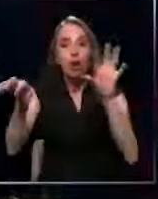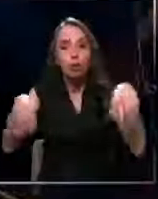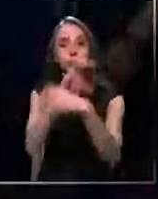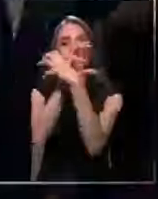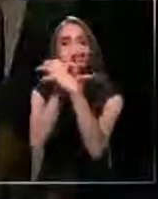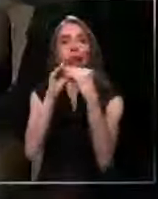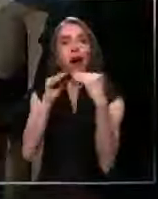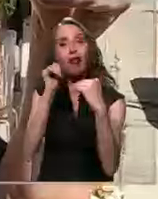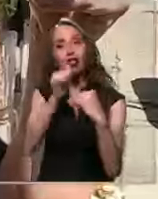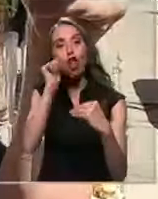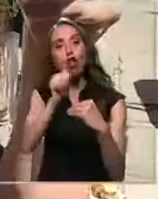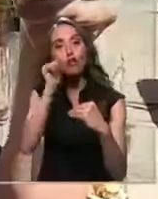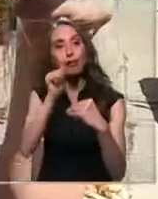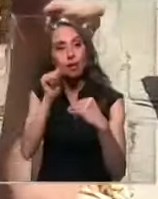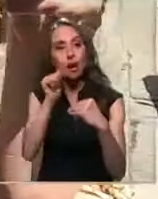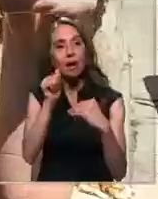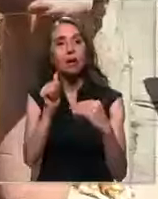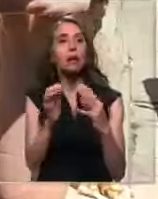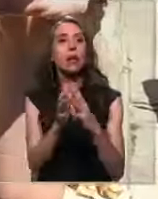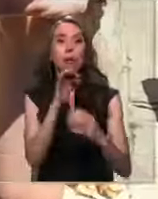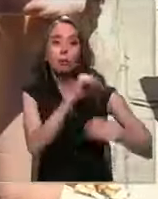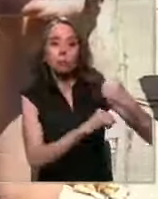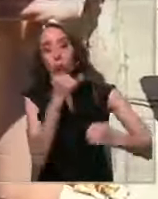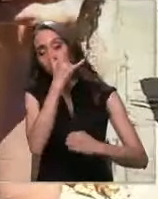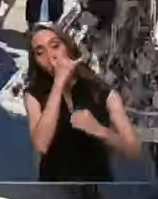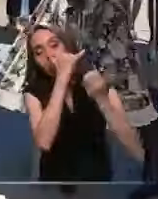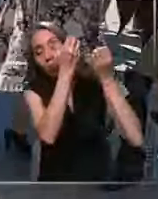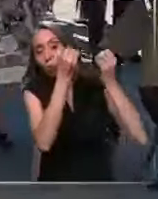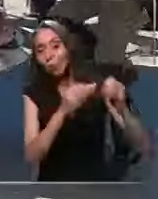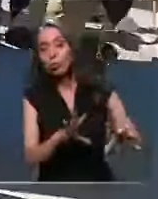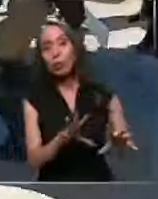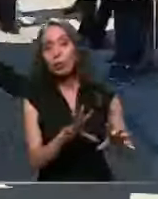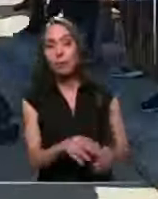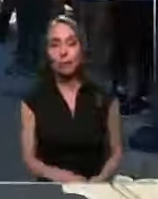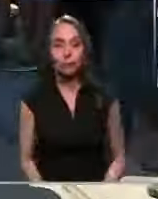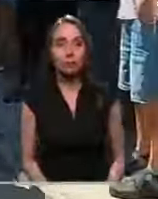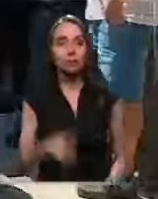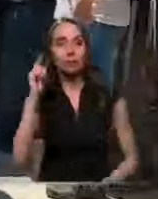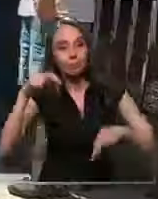videollamada a diario. Eran demasiados años perdidos.